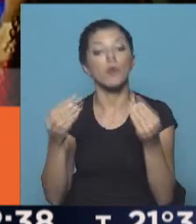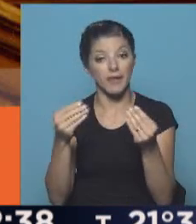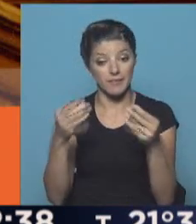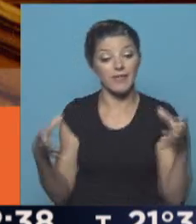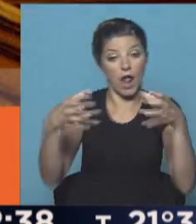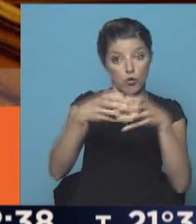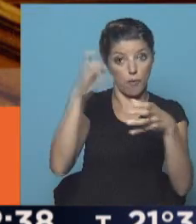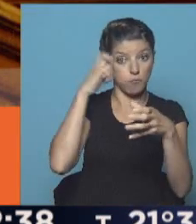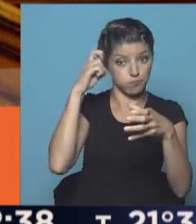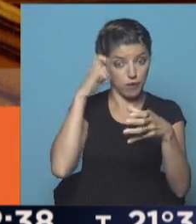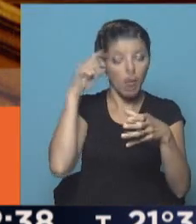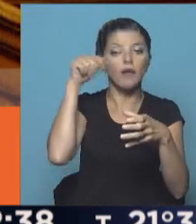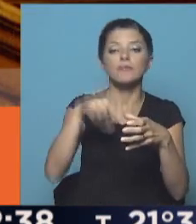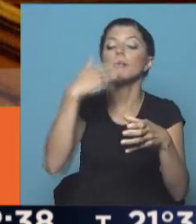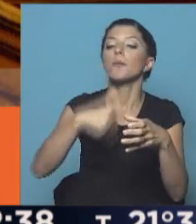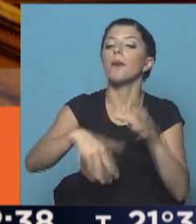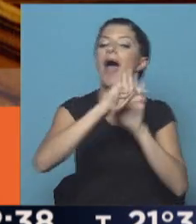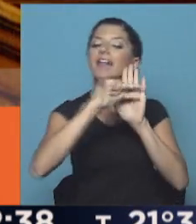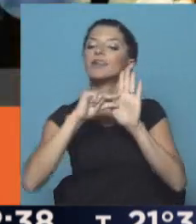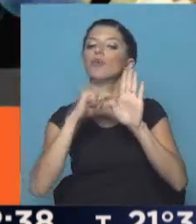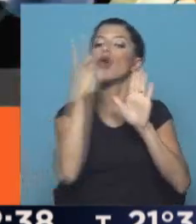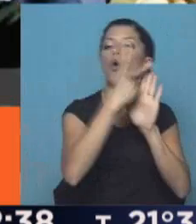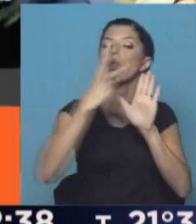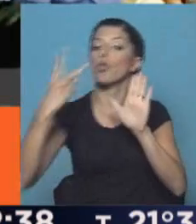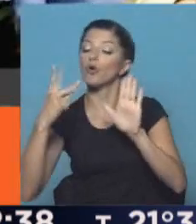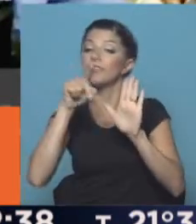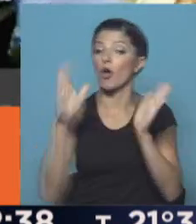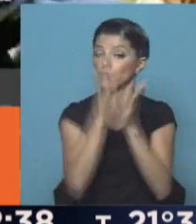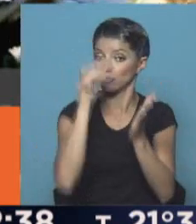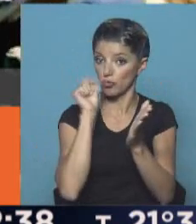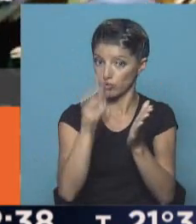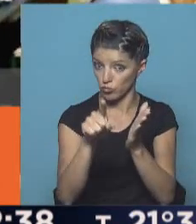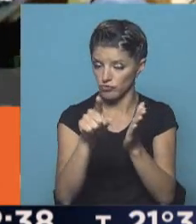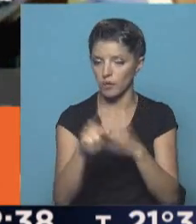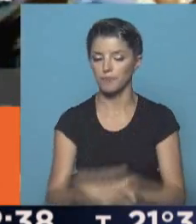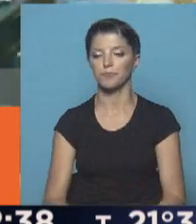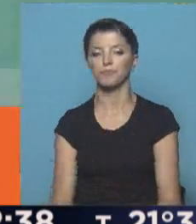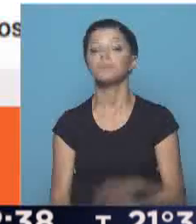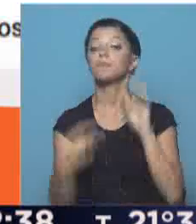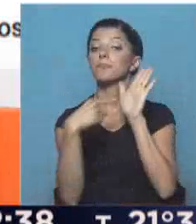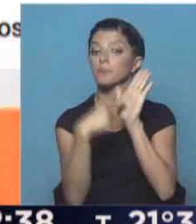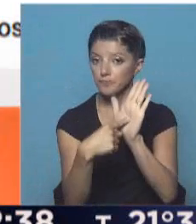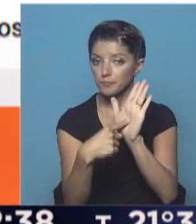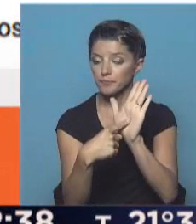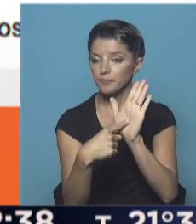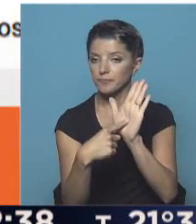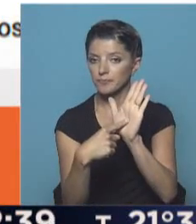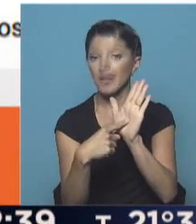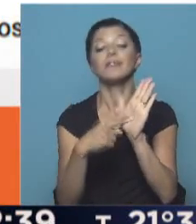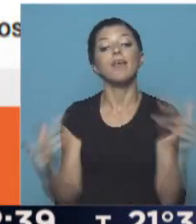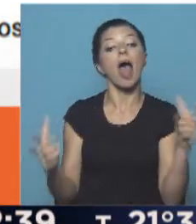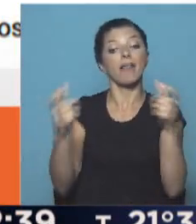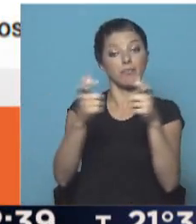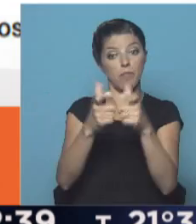cuerpo legislativo que se basa en el artículo 222 de la Constitución Nacional. La norma establece que la Asamblea